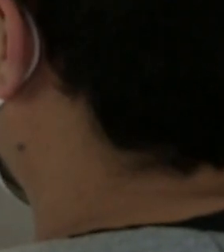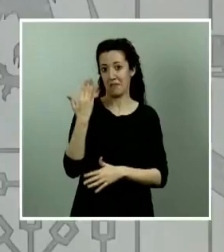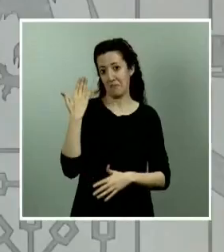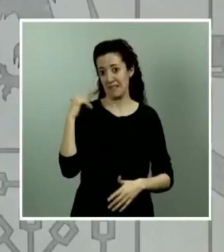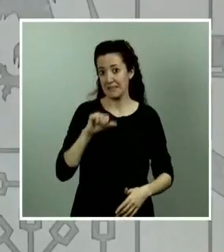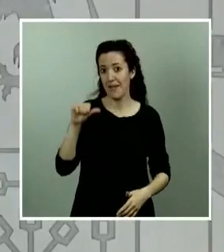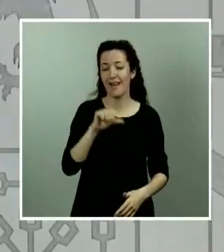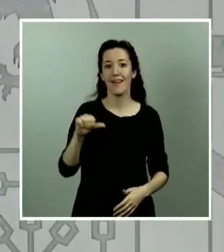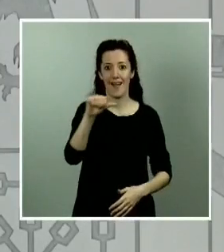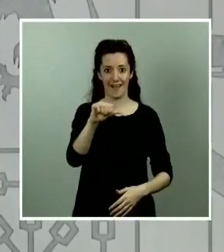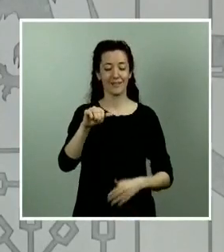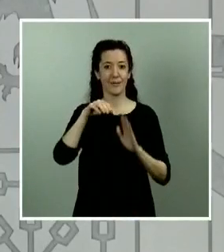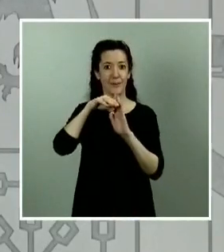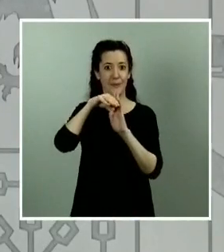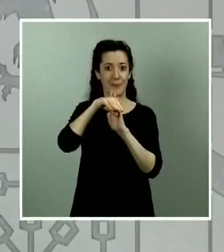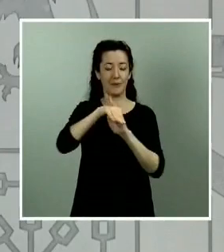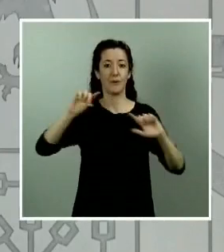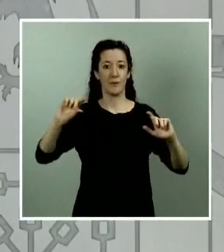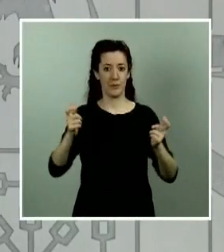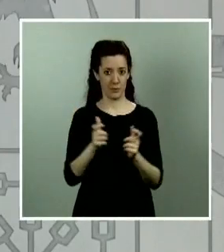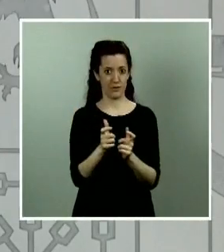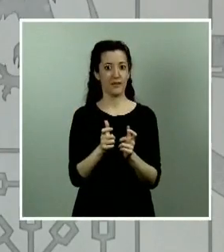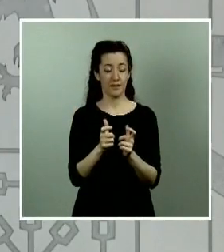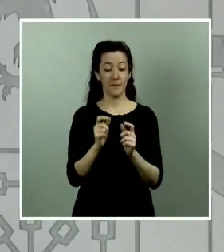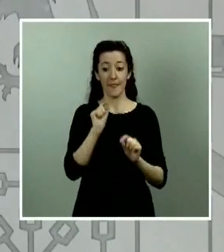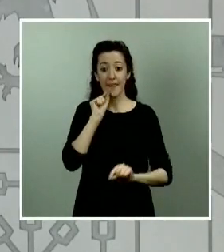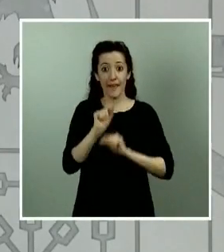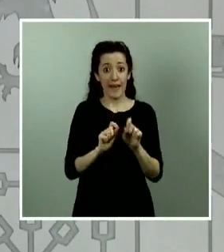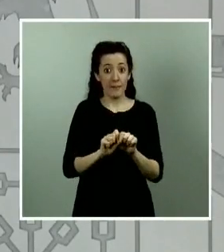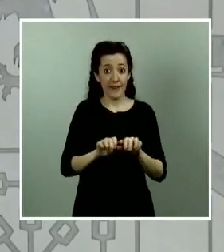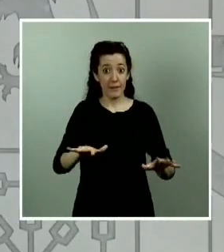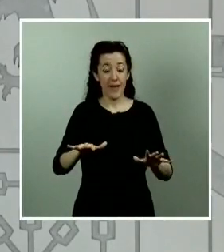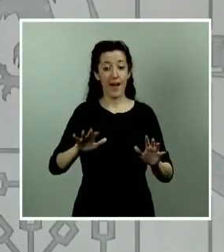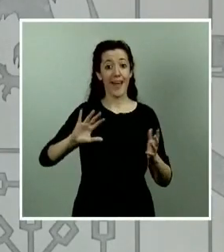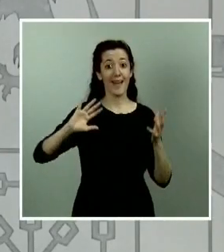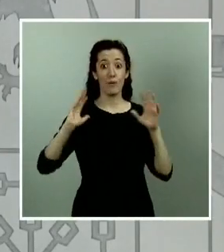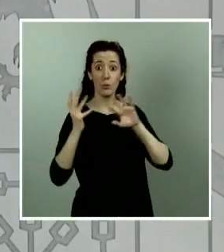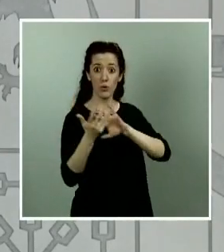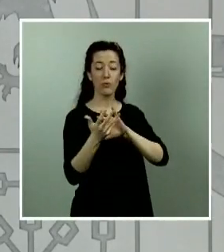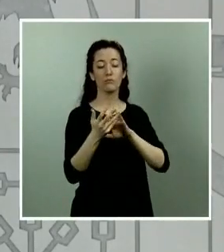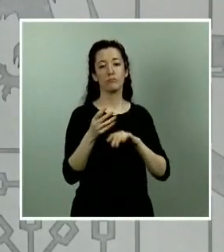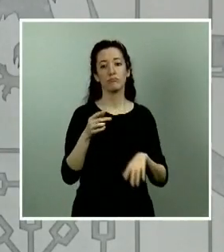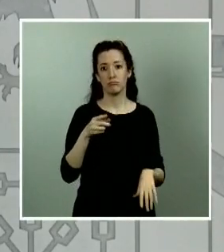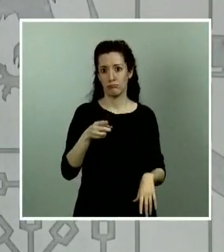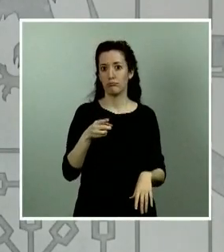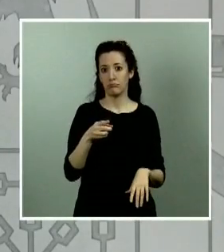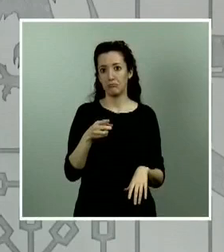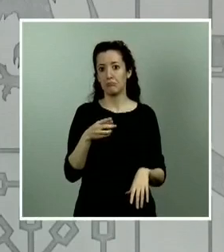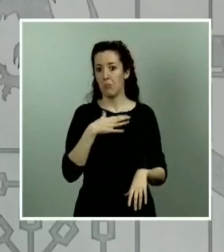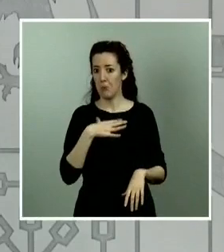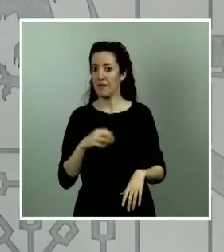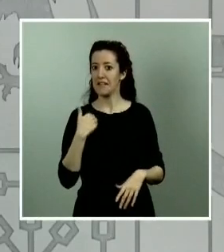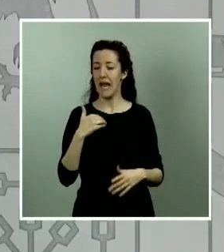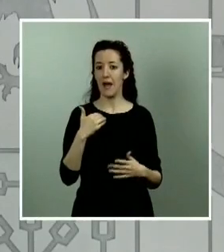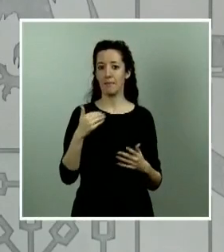alta. Y que nos pone una situación de evolución de la epidemia claramente en fases de posible control y que nos pueden permitir